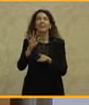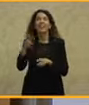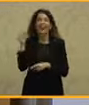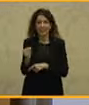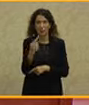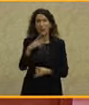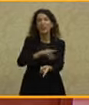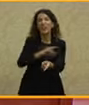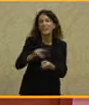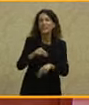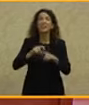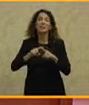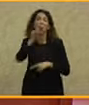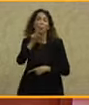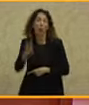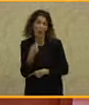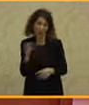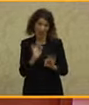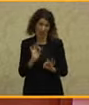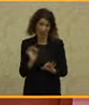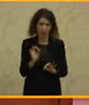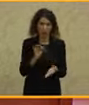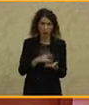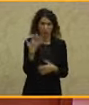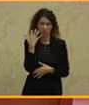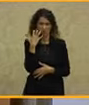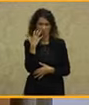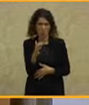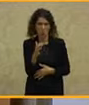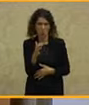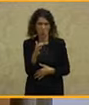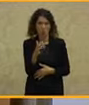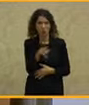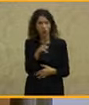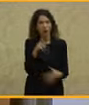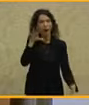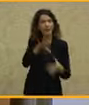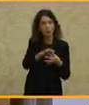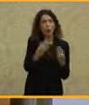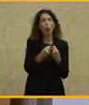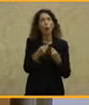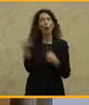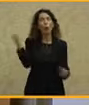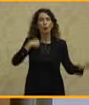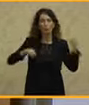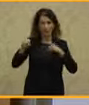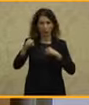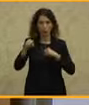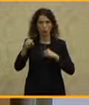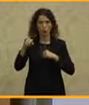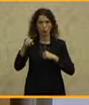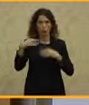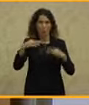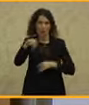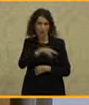tenía diabetes tipo 2 o tipo 1, pues lo que es extrañísimo es que se asocie siempre con un comportamiento no